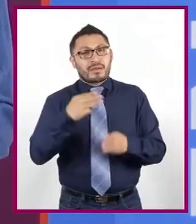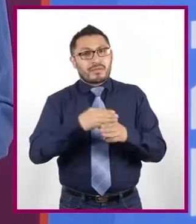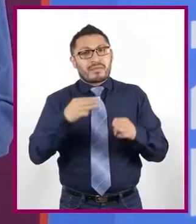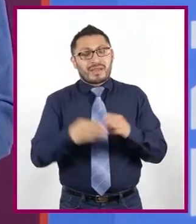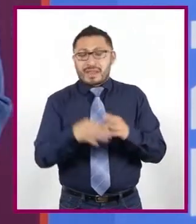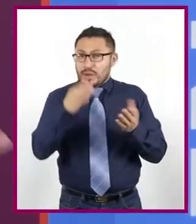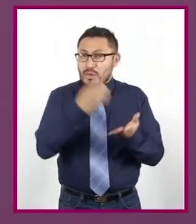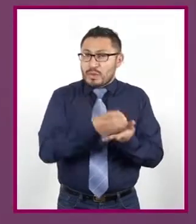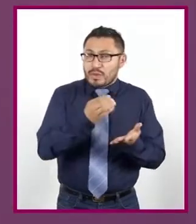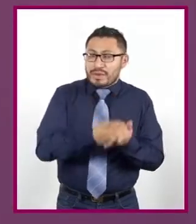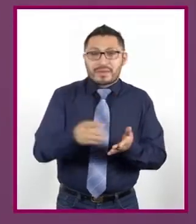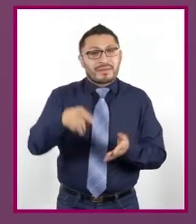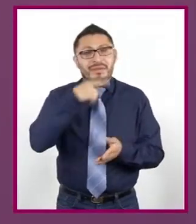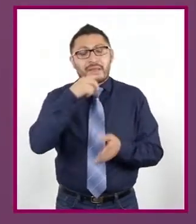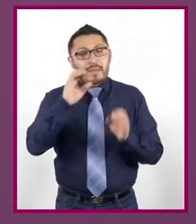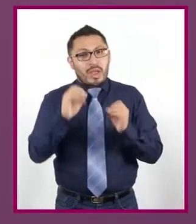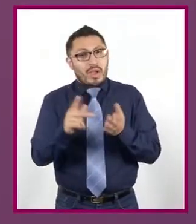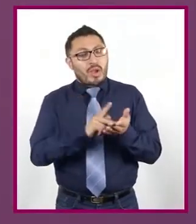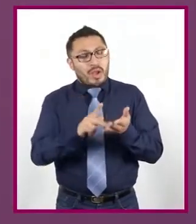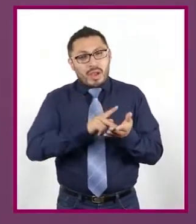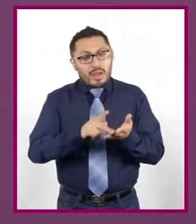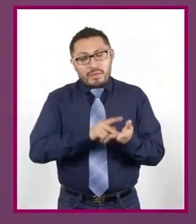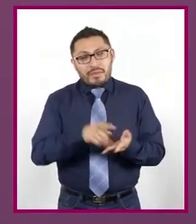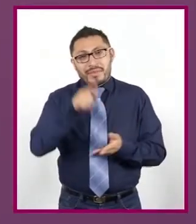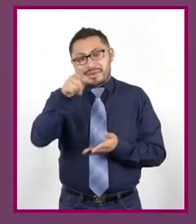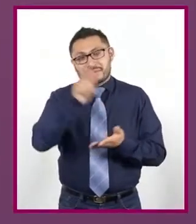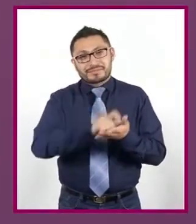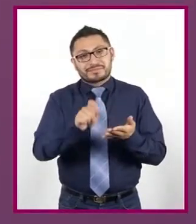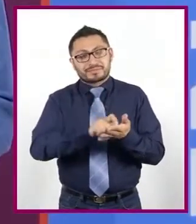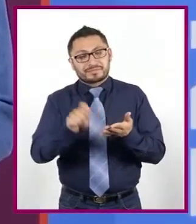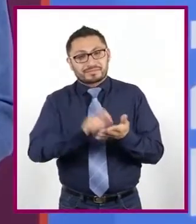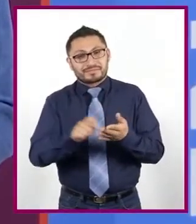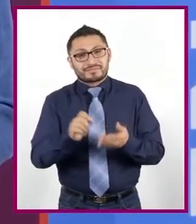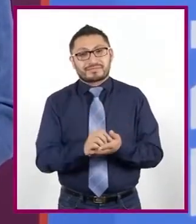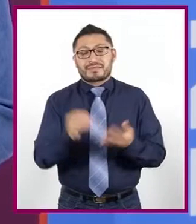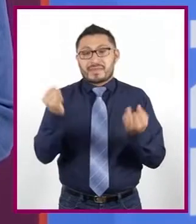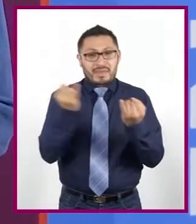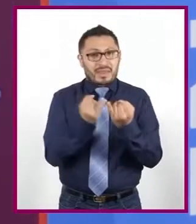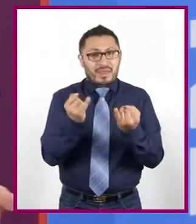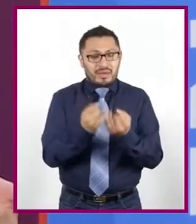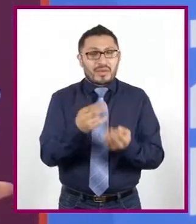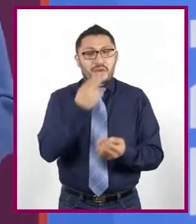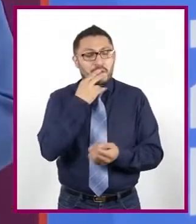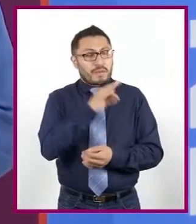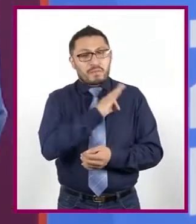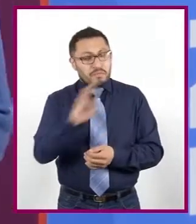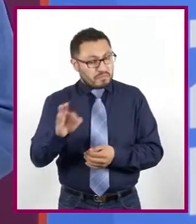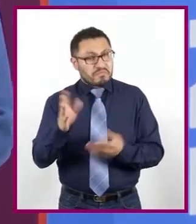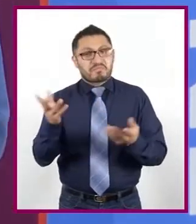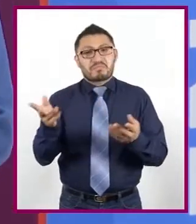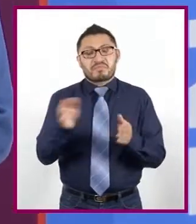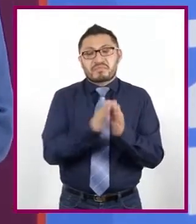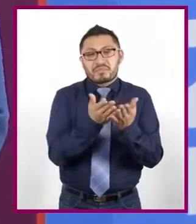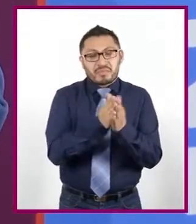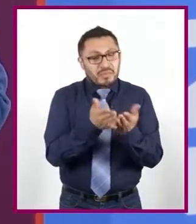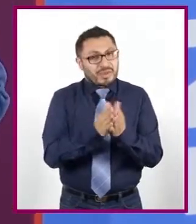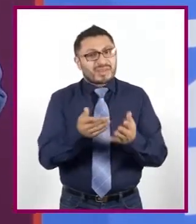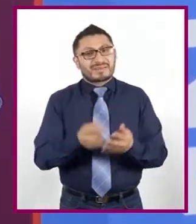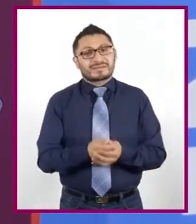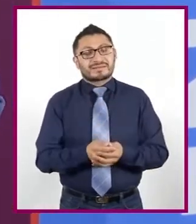su cuaderno y lápiz o bolígrafo para que puedan tomar notas. También podría ayudarles tener a la mano su libro de